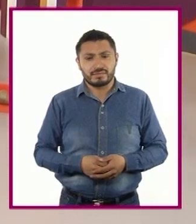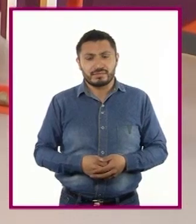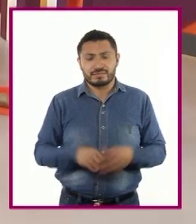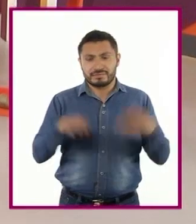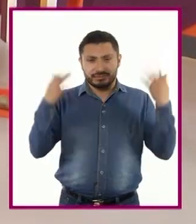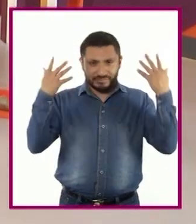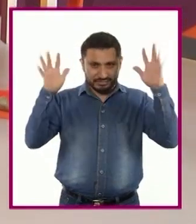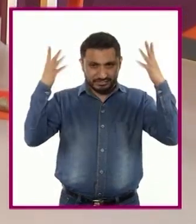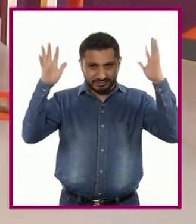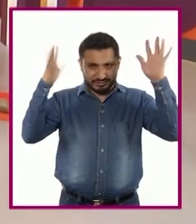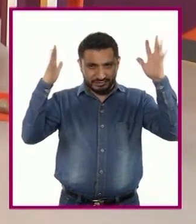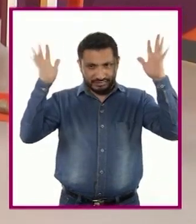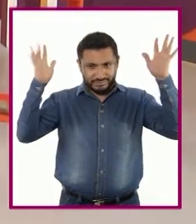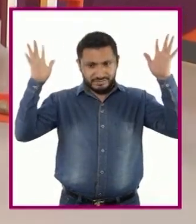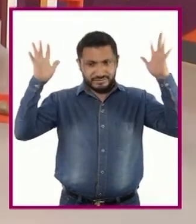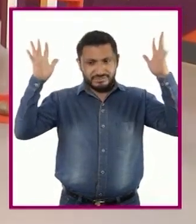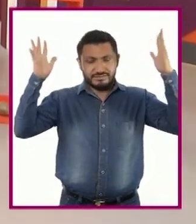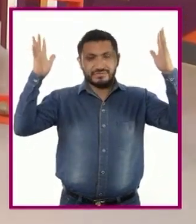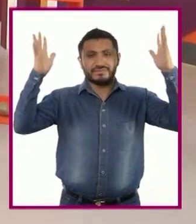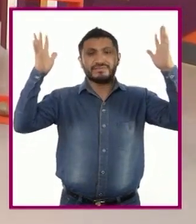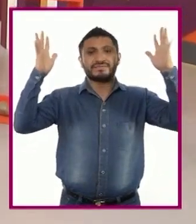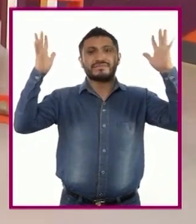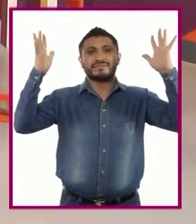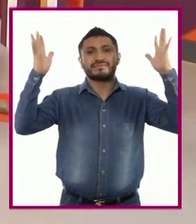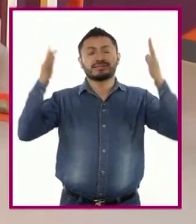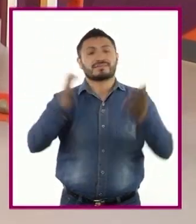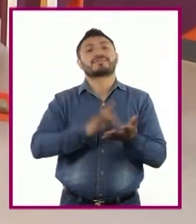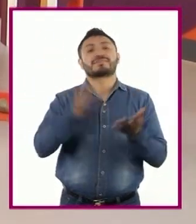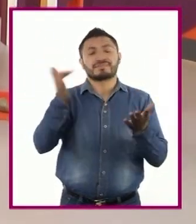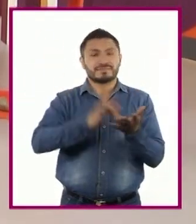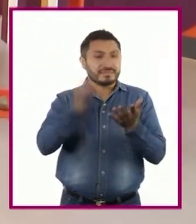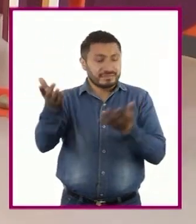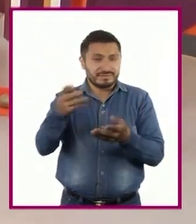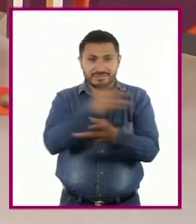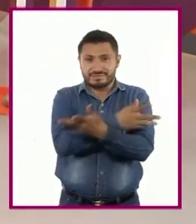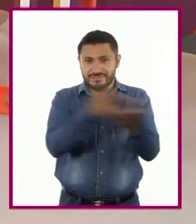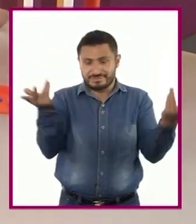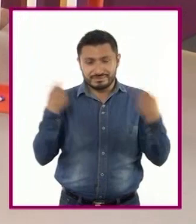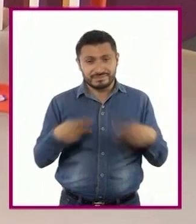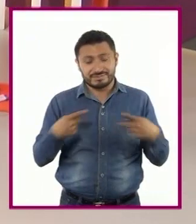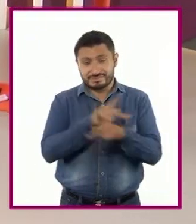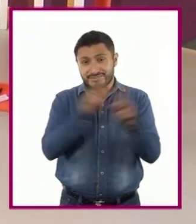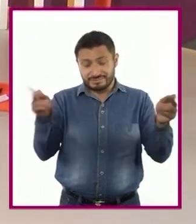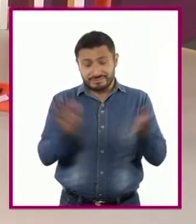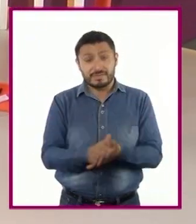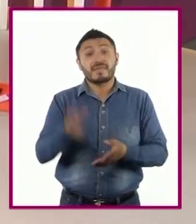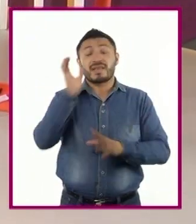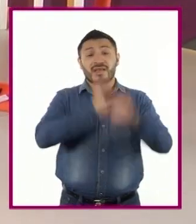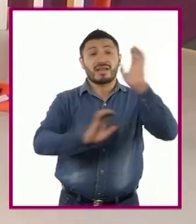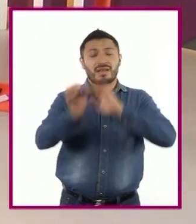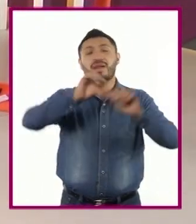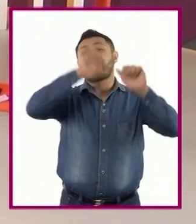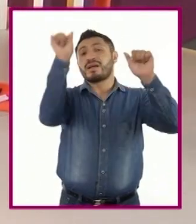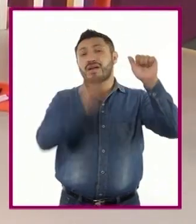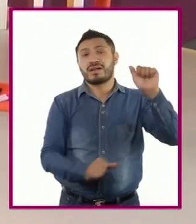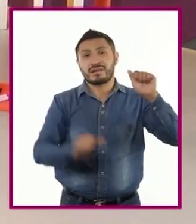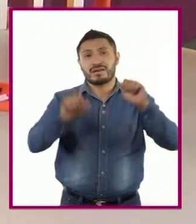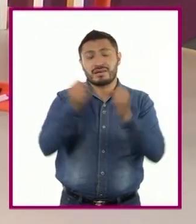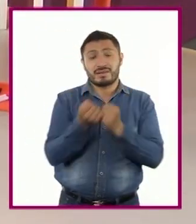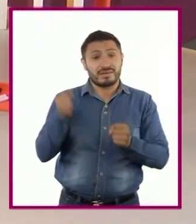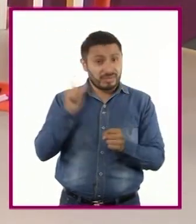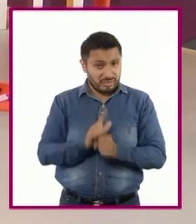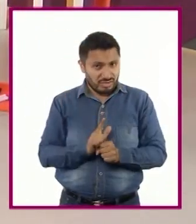Bravo, bravo, bravo, bravo. Alma, muchas gracias, gracias, querido público. Esta canción es arte